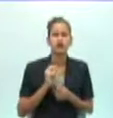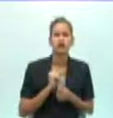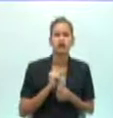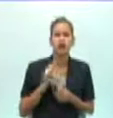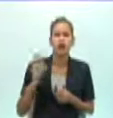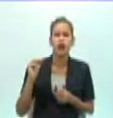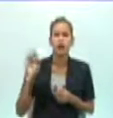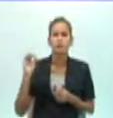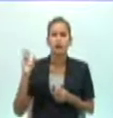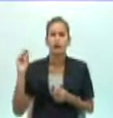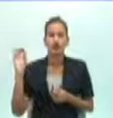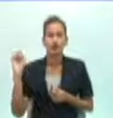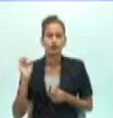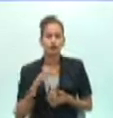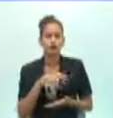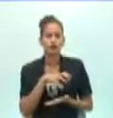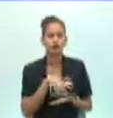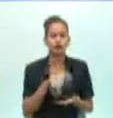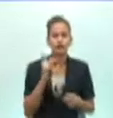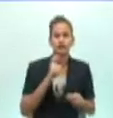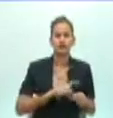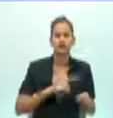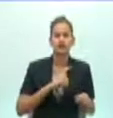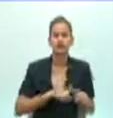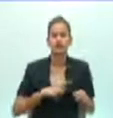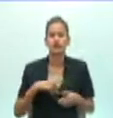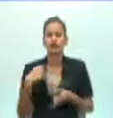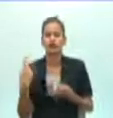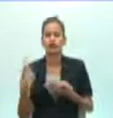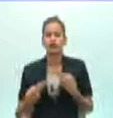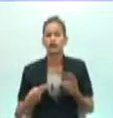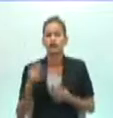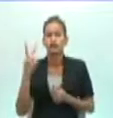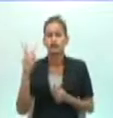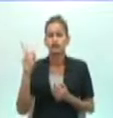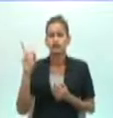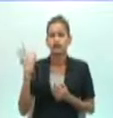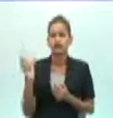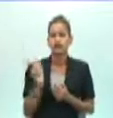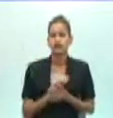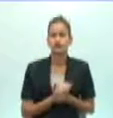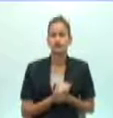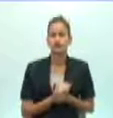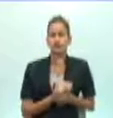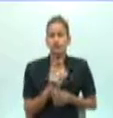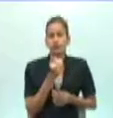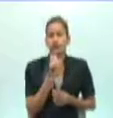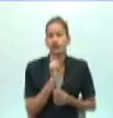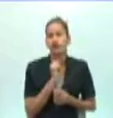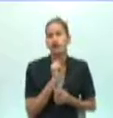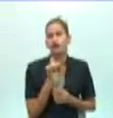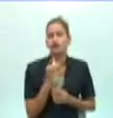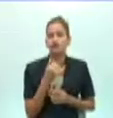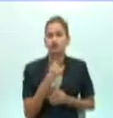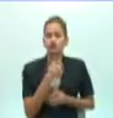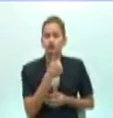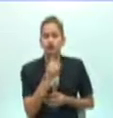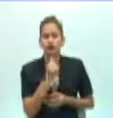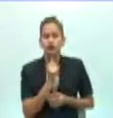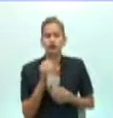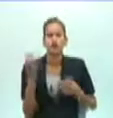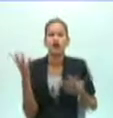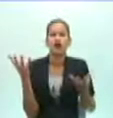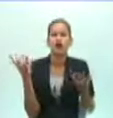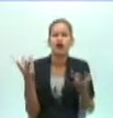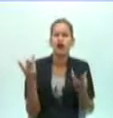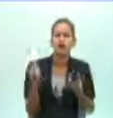en que se realiza la acción del verbo. También pueden expresar duda, cantidad, afirmación, negación